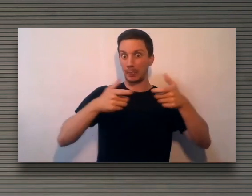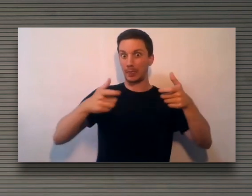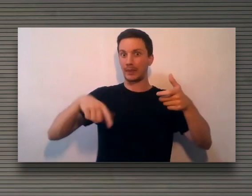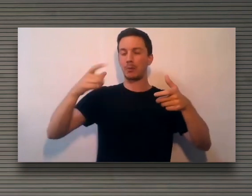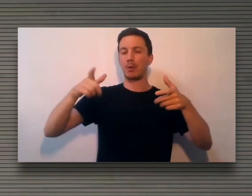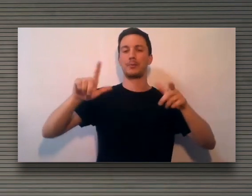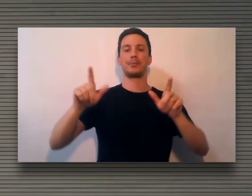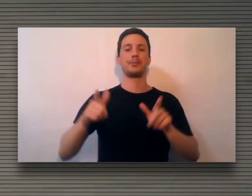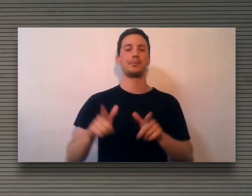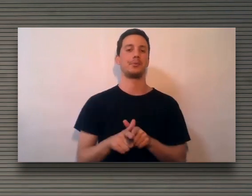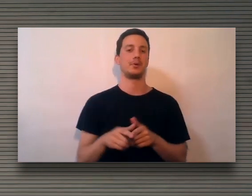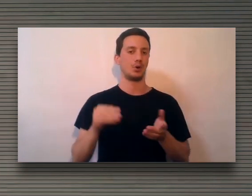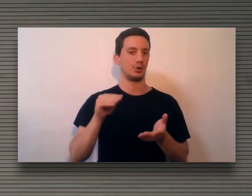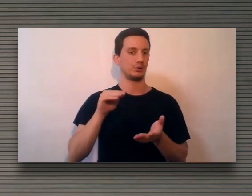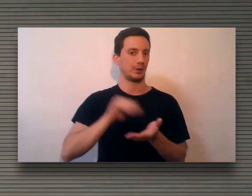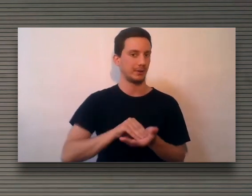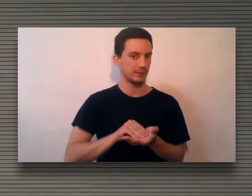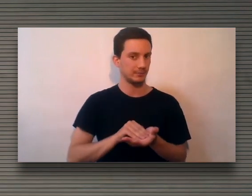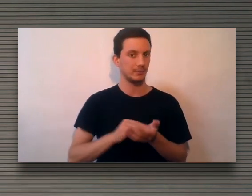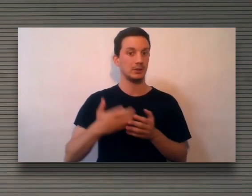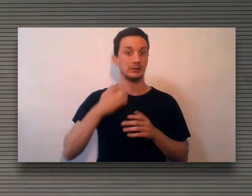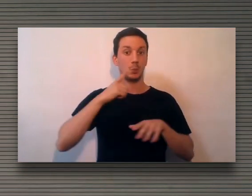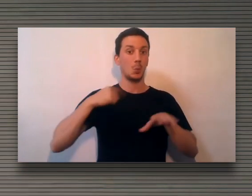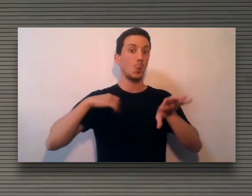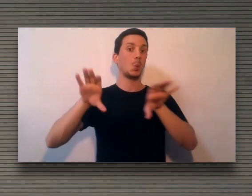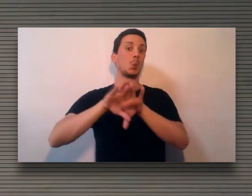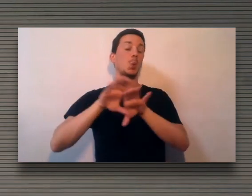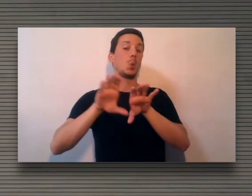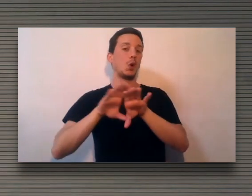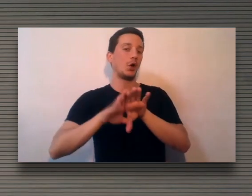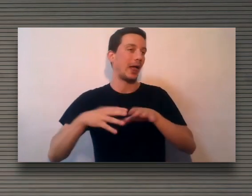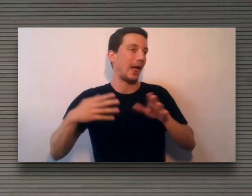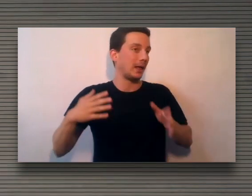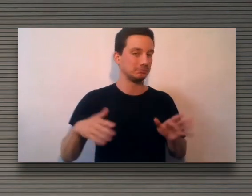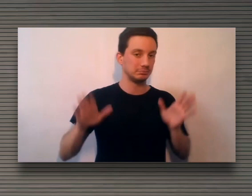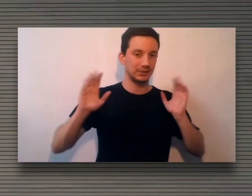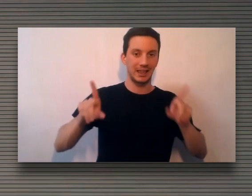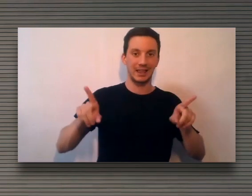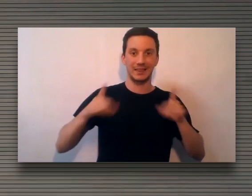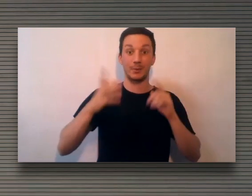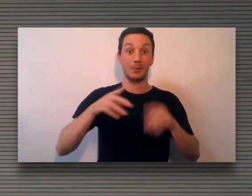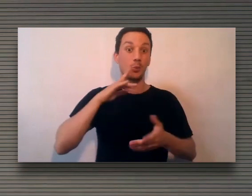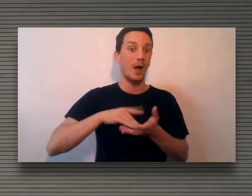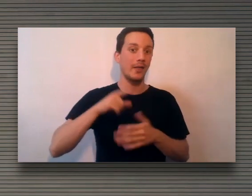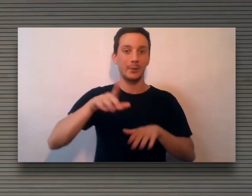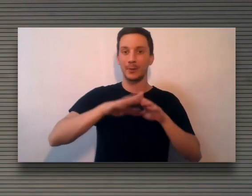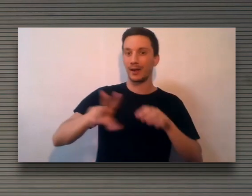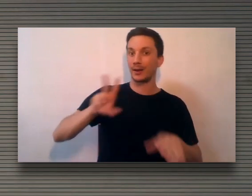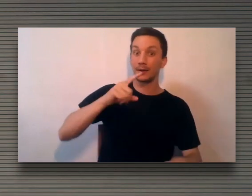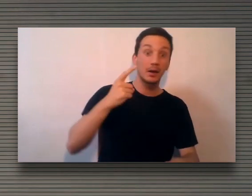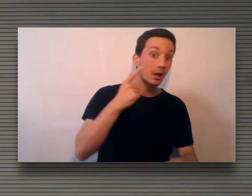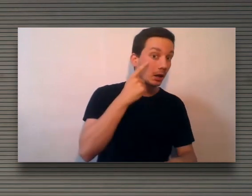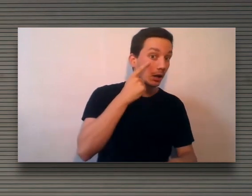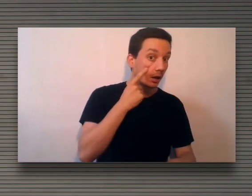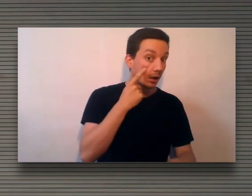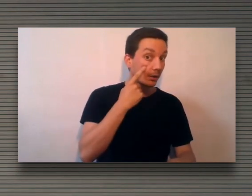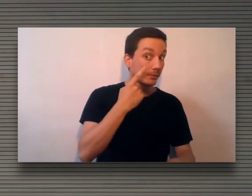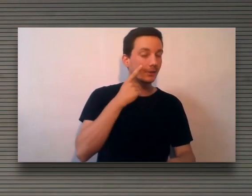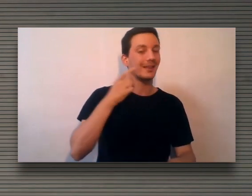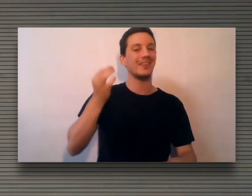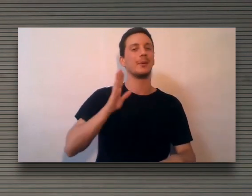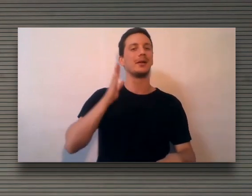baja. Si está en el culete, pues no pasa nada, pero si está en el párpado inferior, habrías de ir al